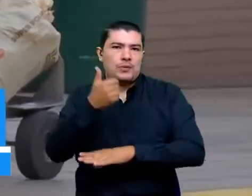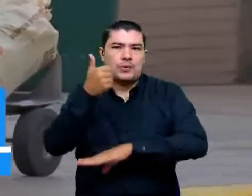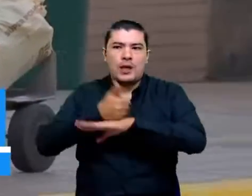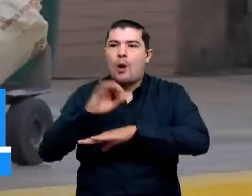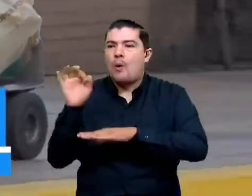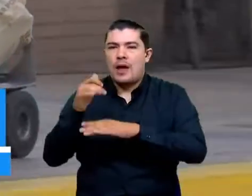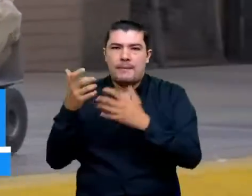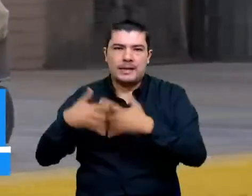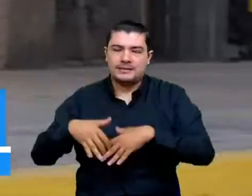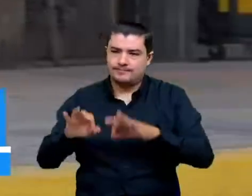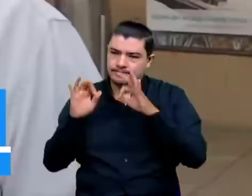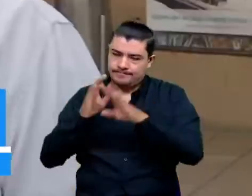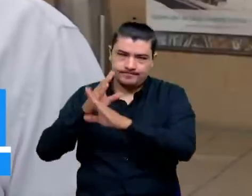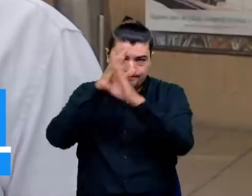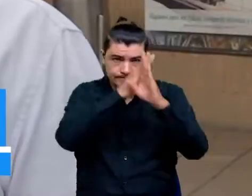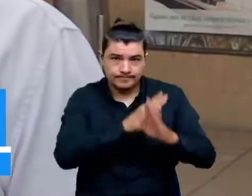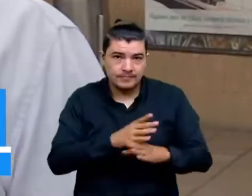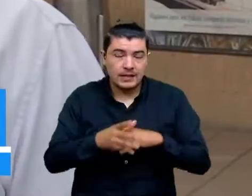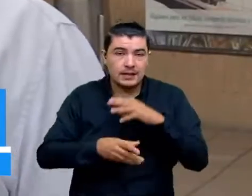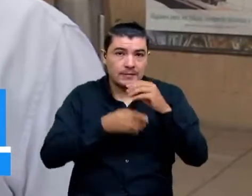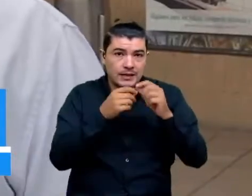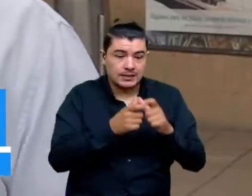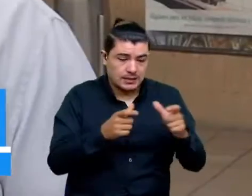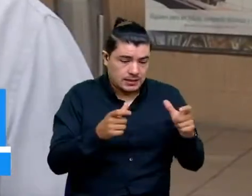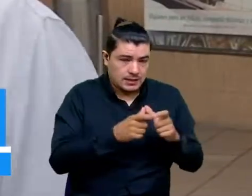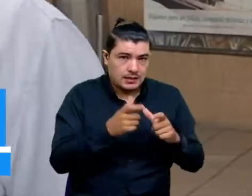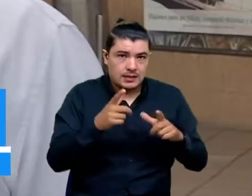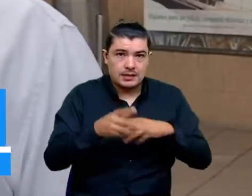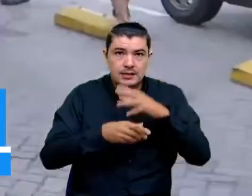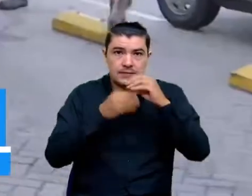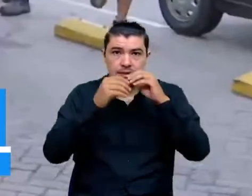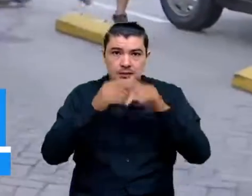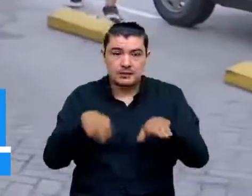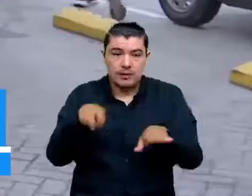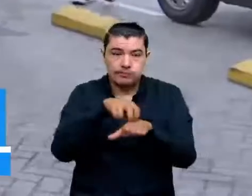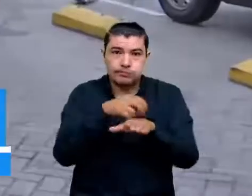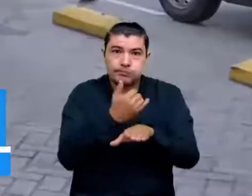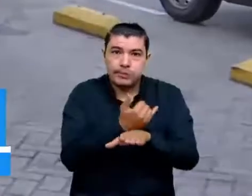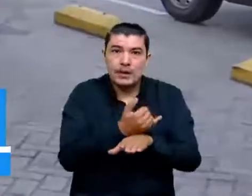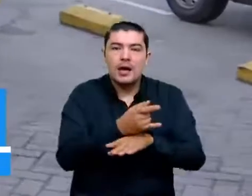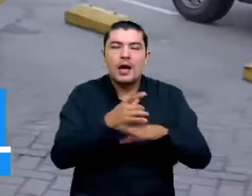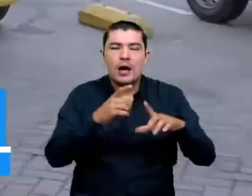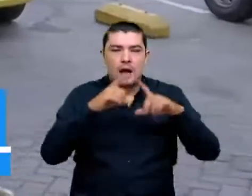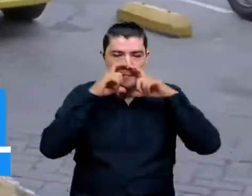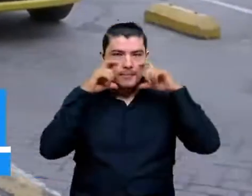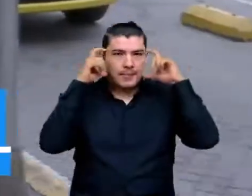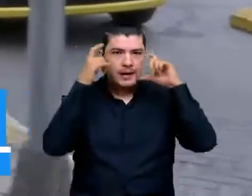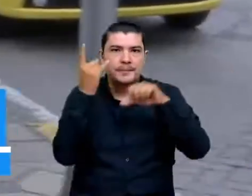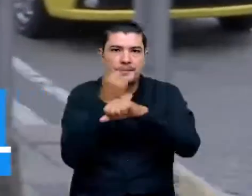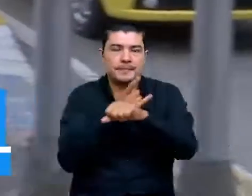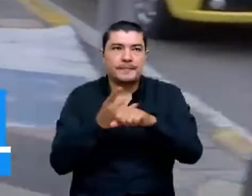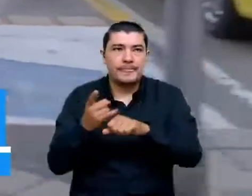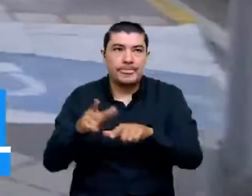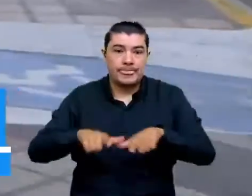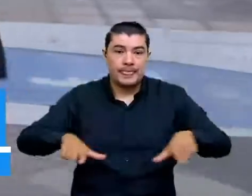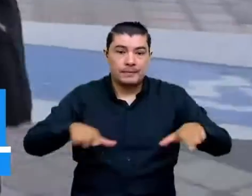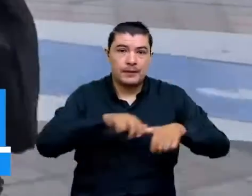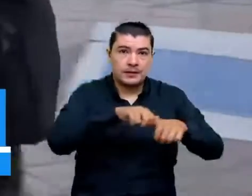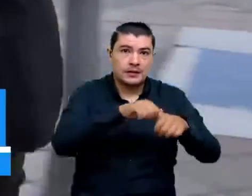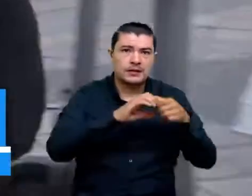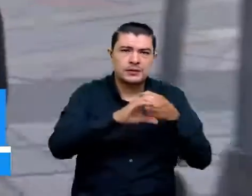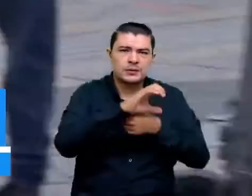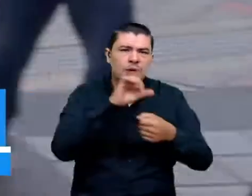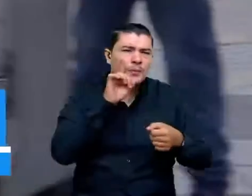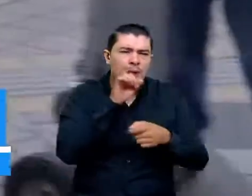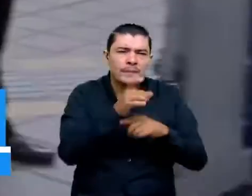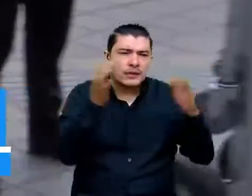empresa. Se está haciendo el carnet respectivo tapabocas dentro del bus. De acuerdo con el puerto terrestre en Bucaramanga, se han movilizado más